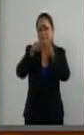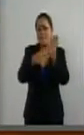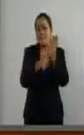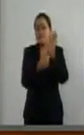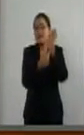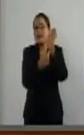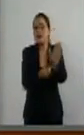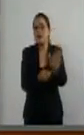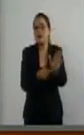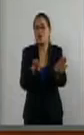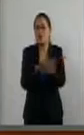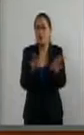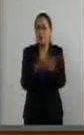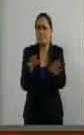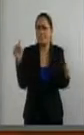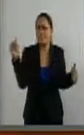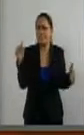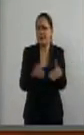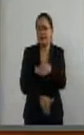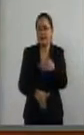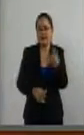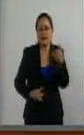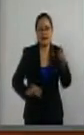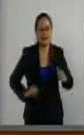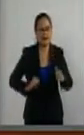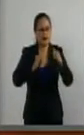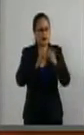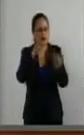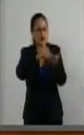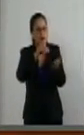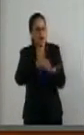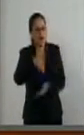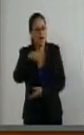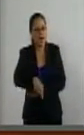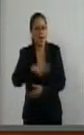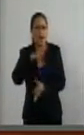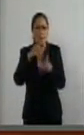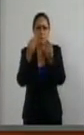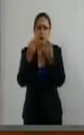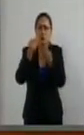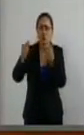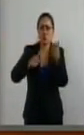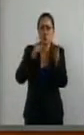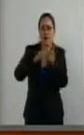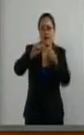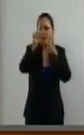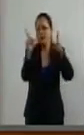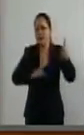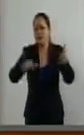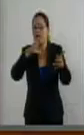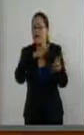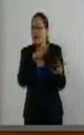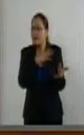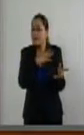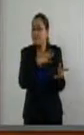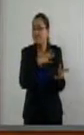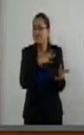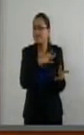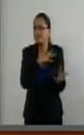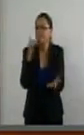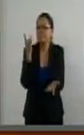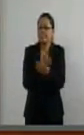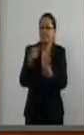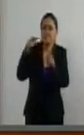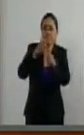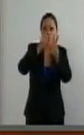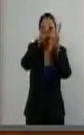ejemplos del colapso institucional que prevalece en muchas partes de nuestro país, es no un asunto de